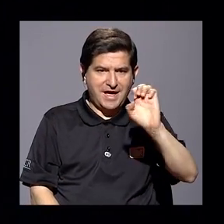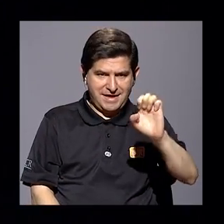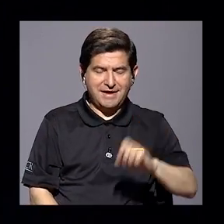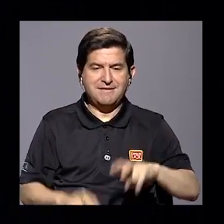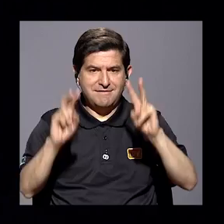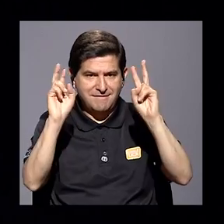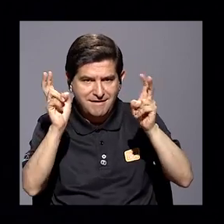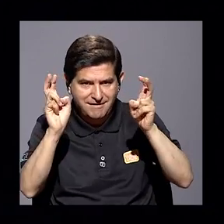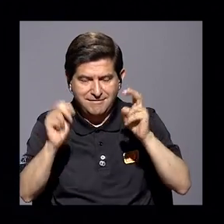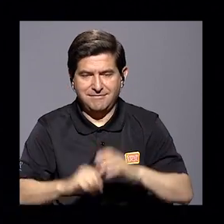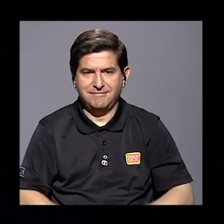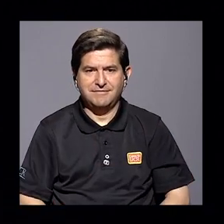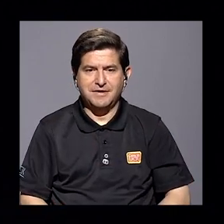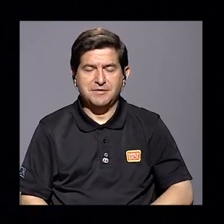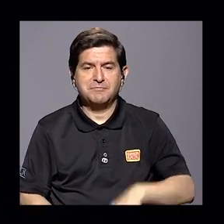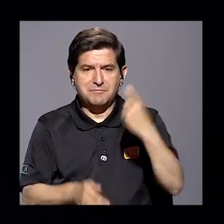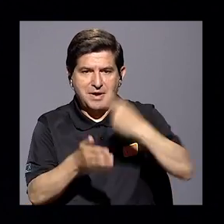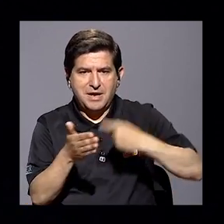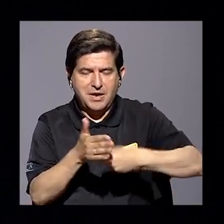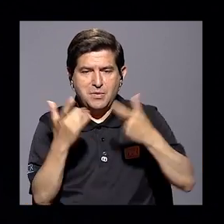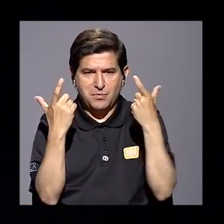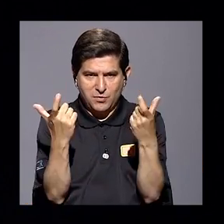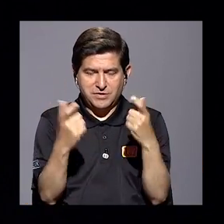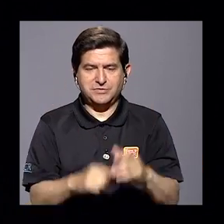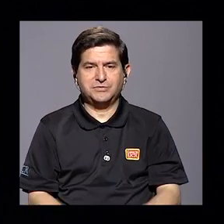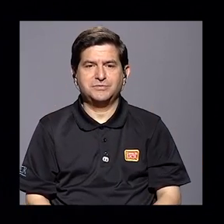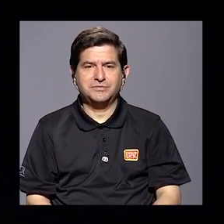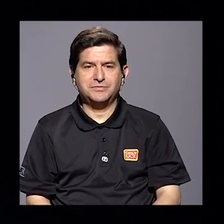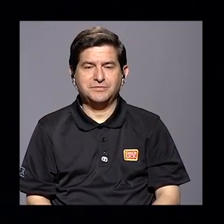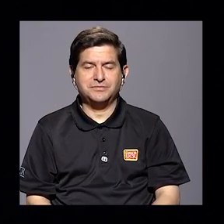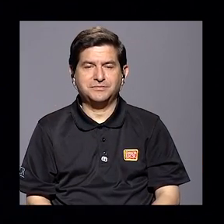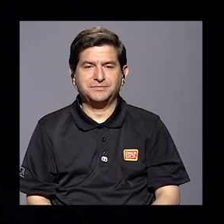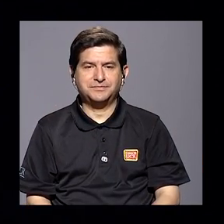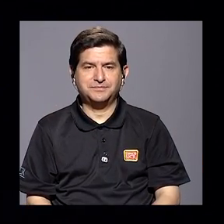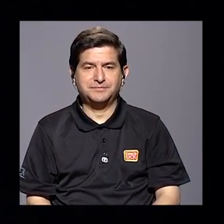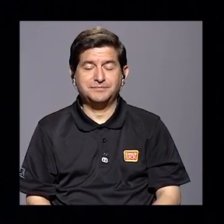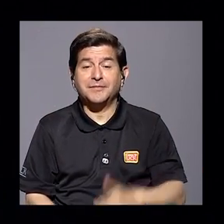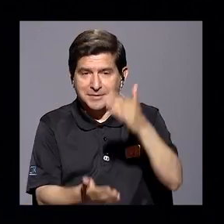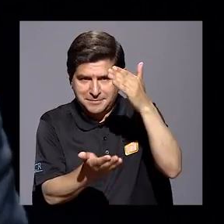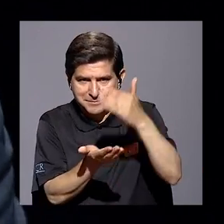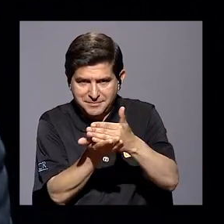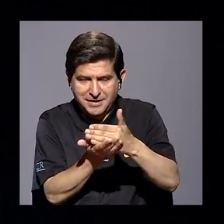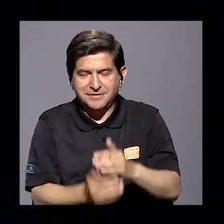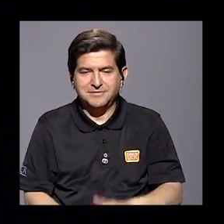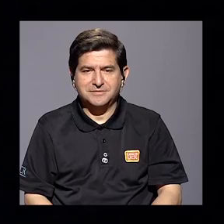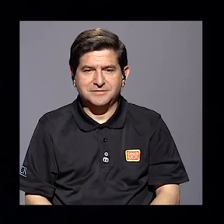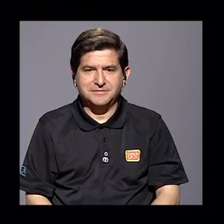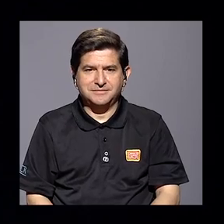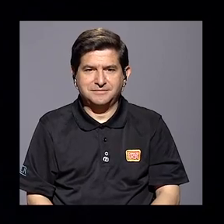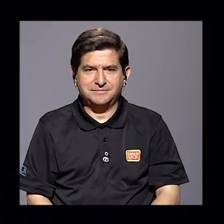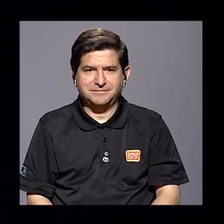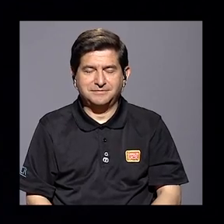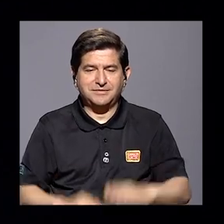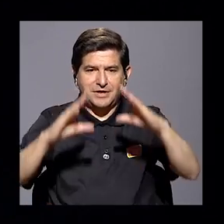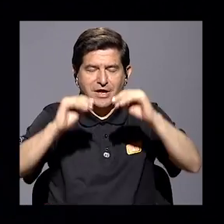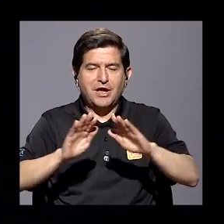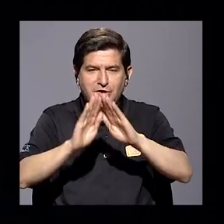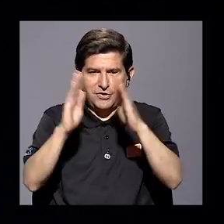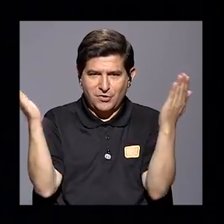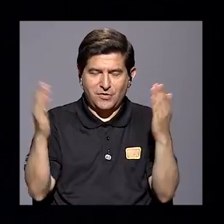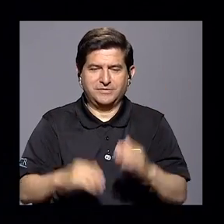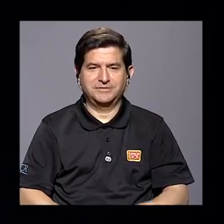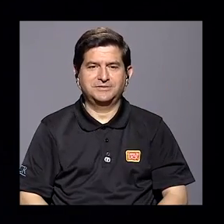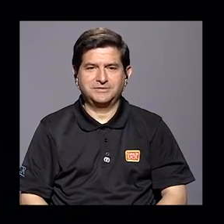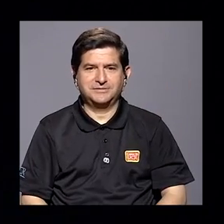donnelly sobre el tema de el impuesto de renta tenemos que ir a un proceso en el mundo en la